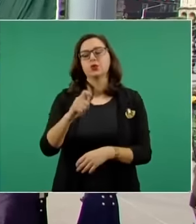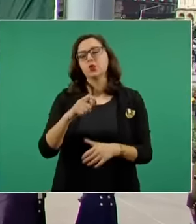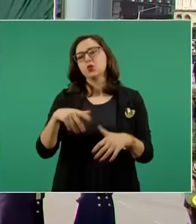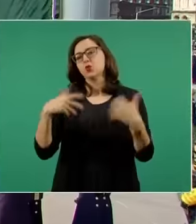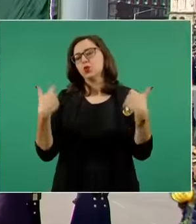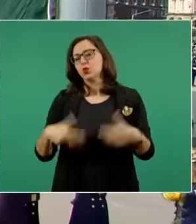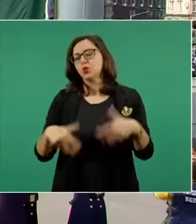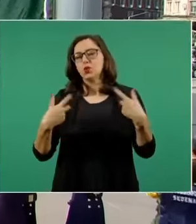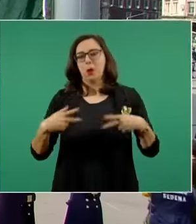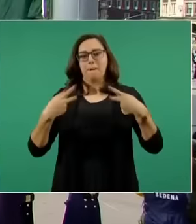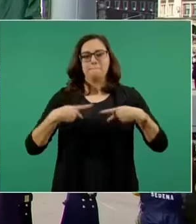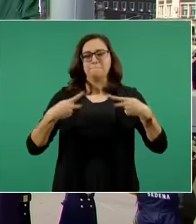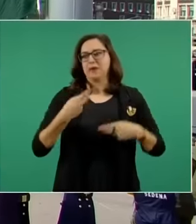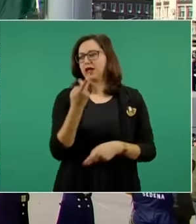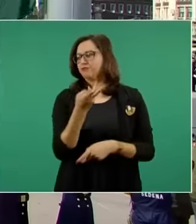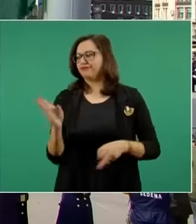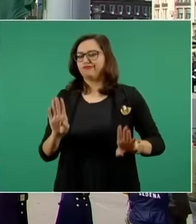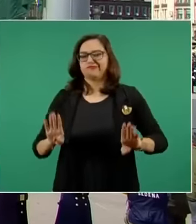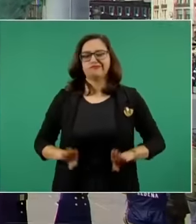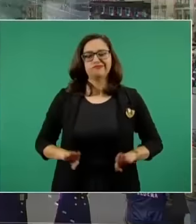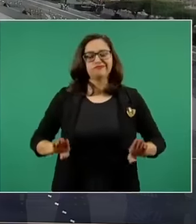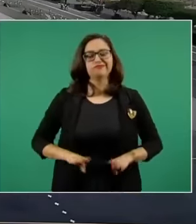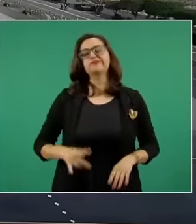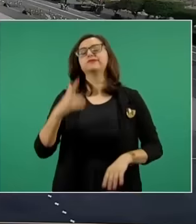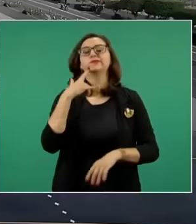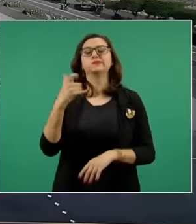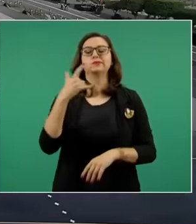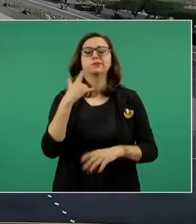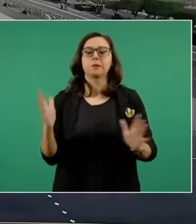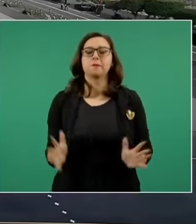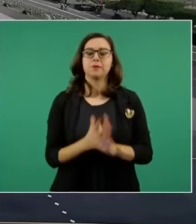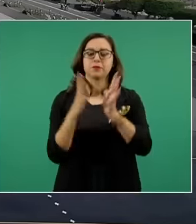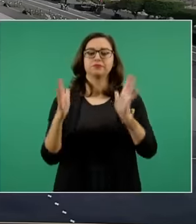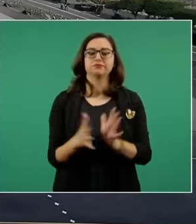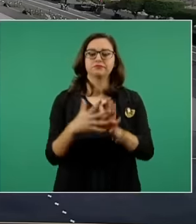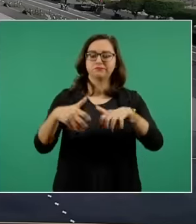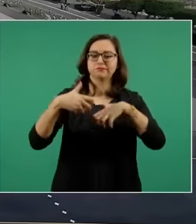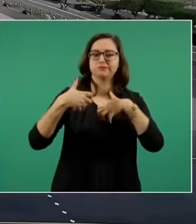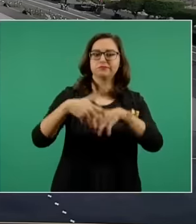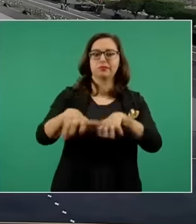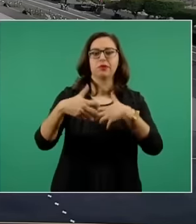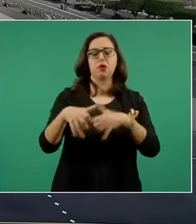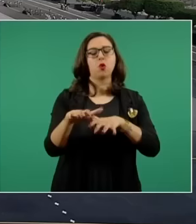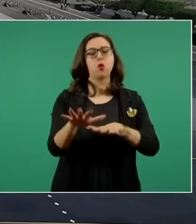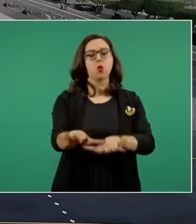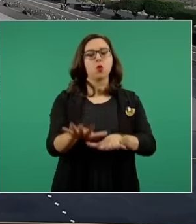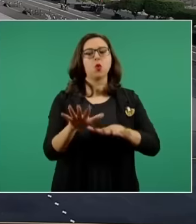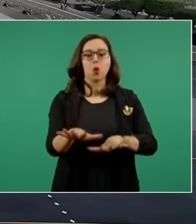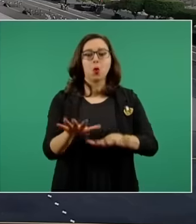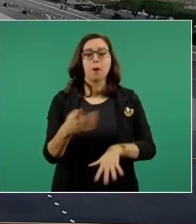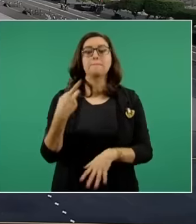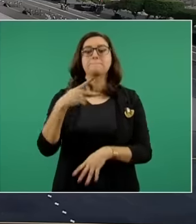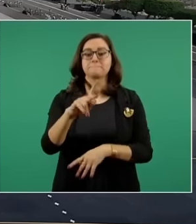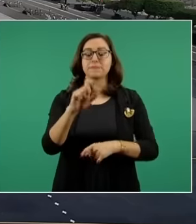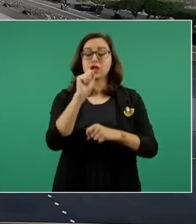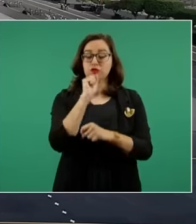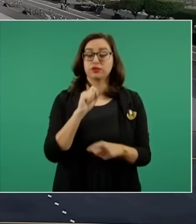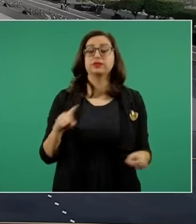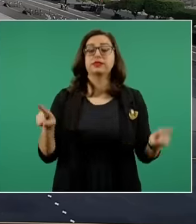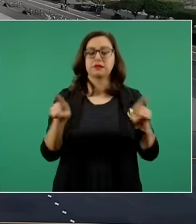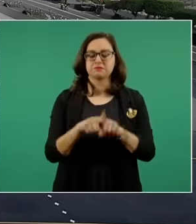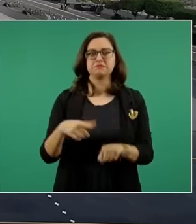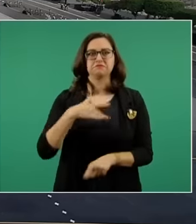quienes participan en este magno evento cívico-militar, pero también considero que representa, como